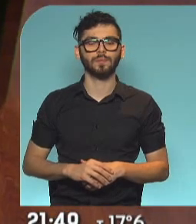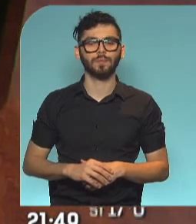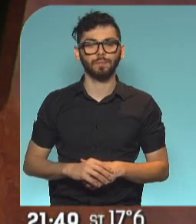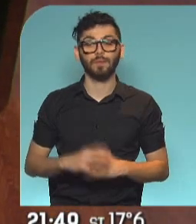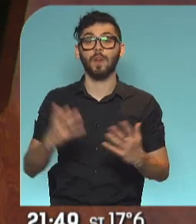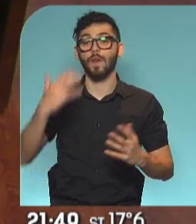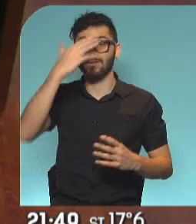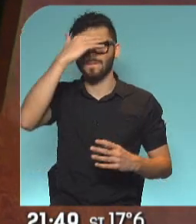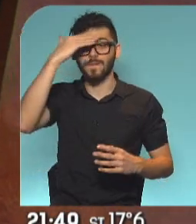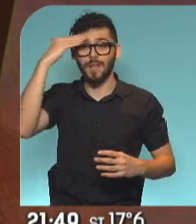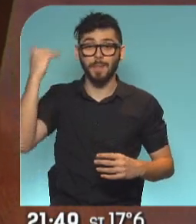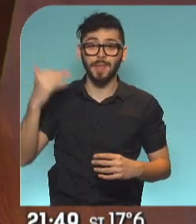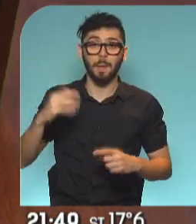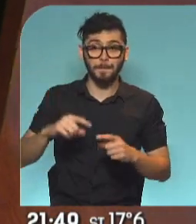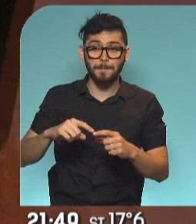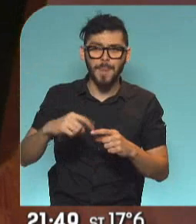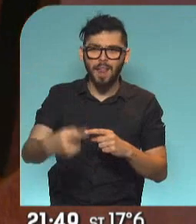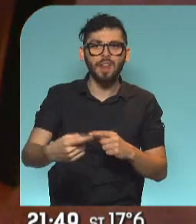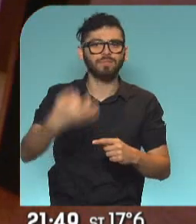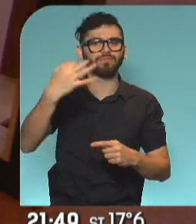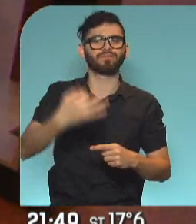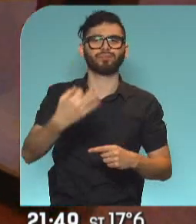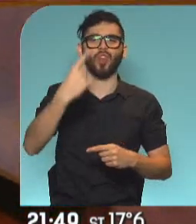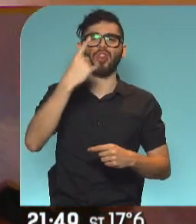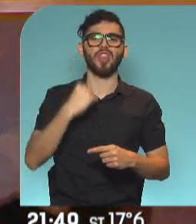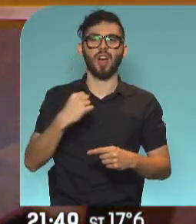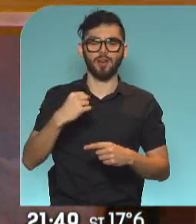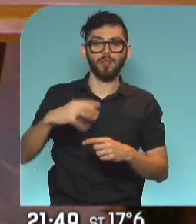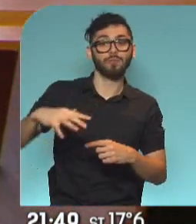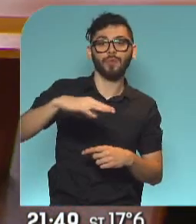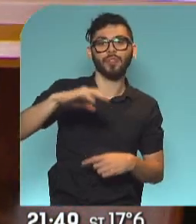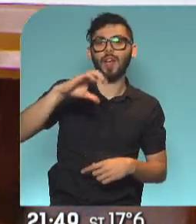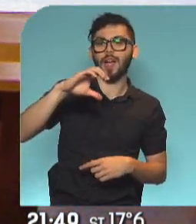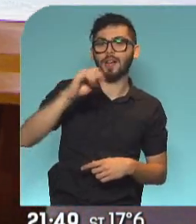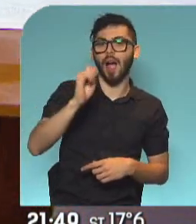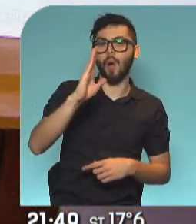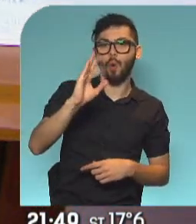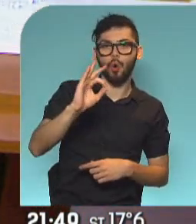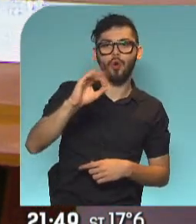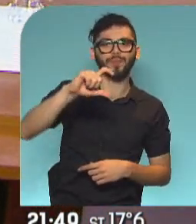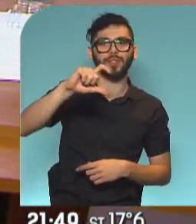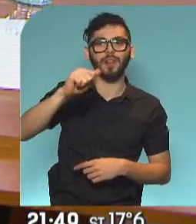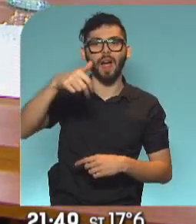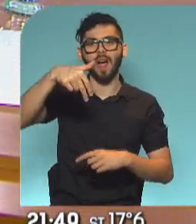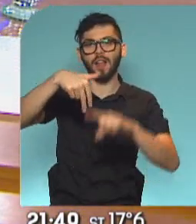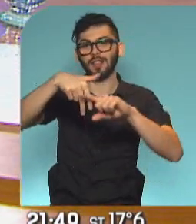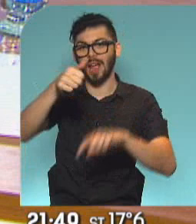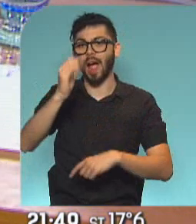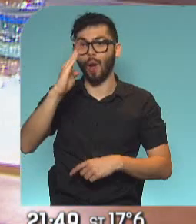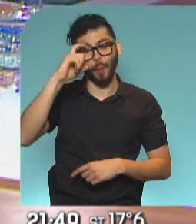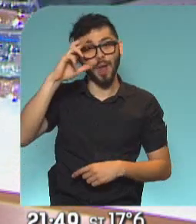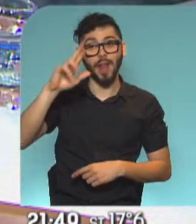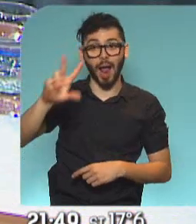Y finalmente, mañana es el día. Desde la Estación Espacial de Cabo Cañaveral van a lanzar el SAOCOM